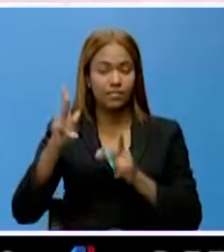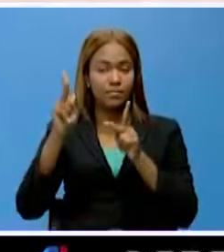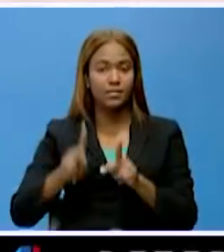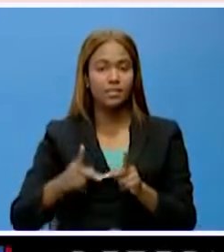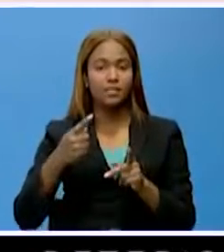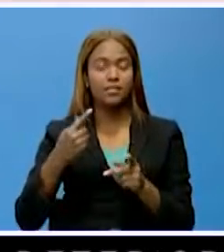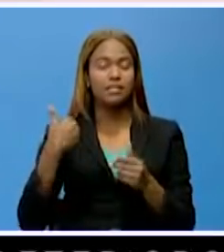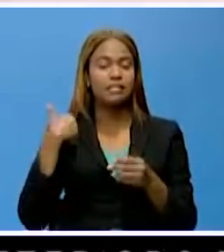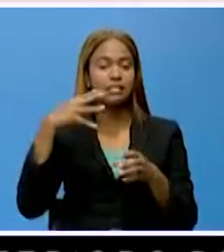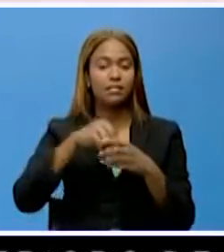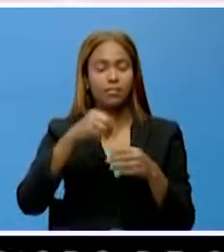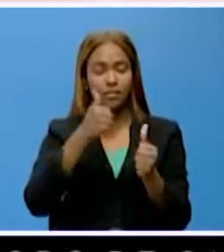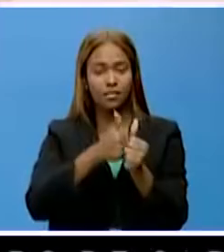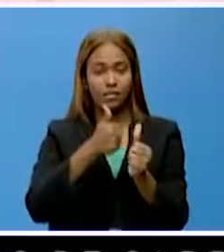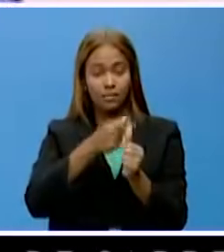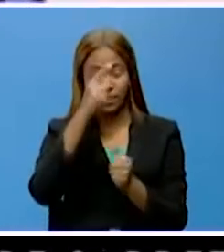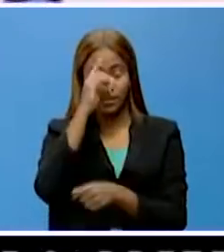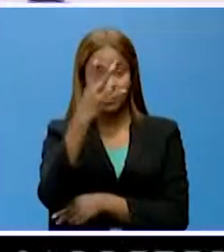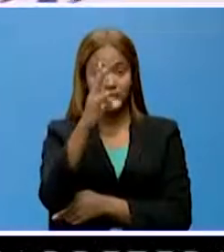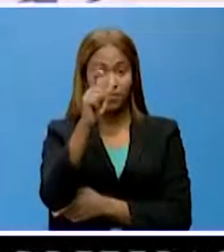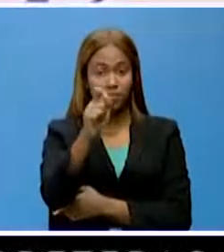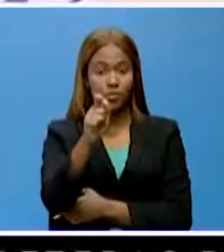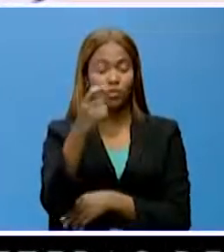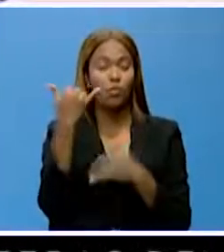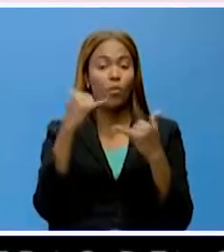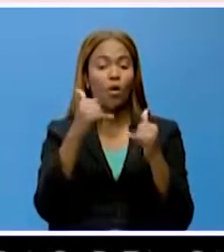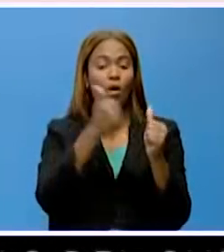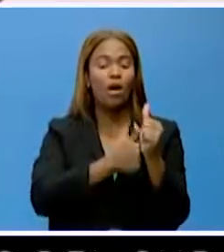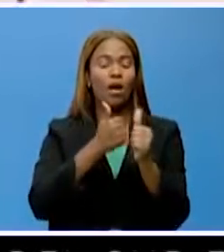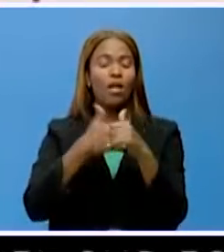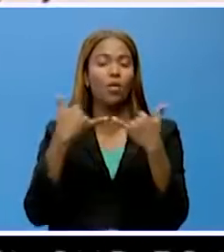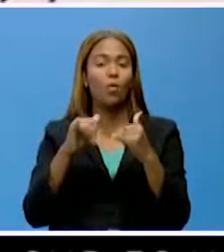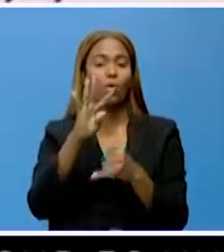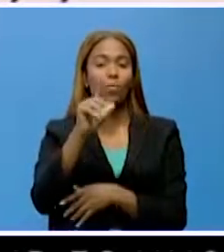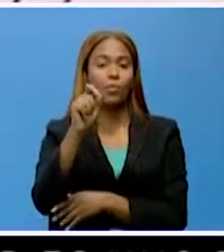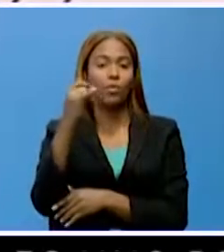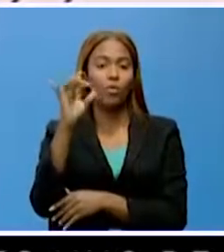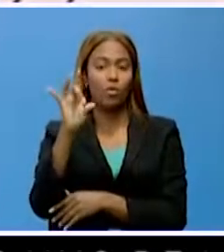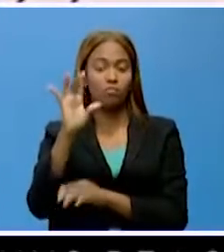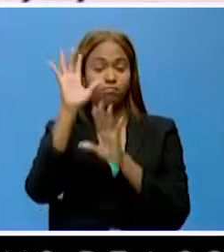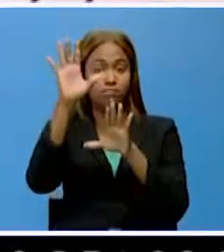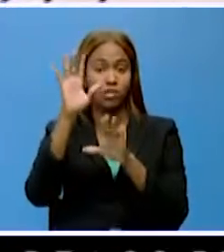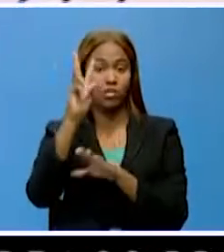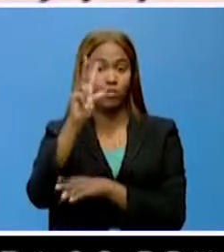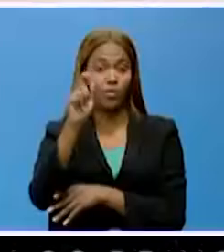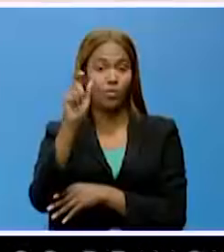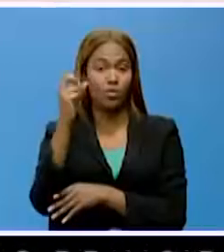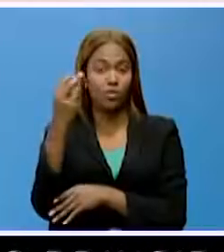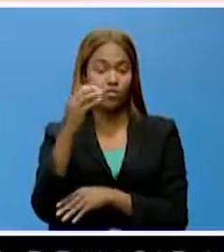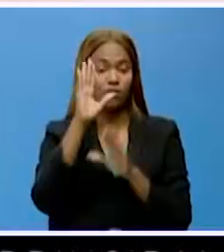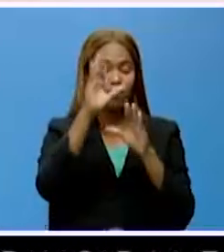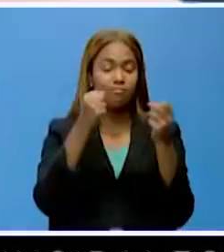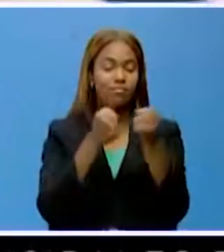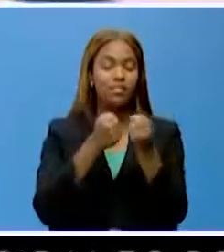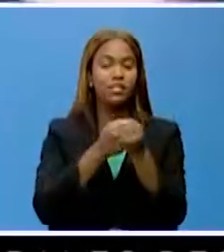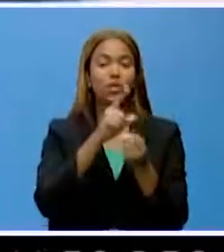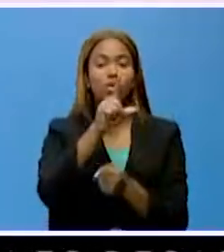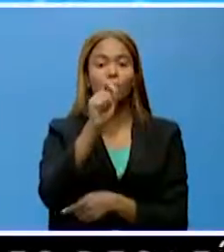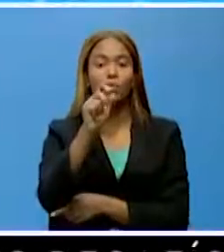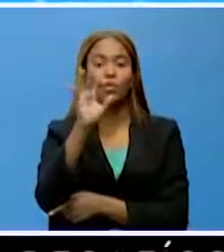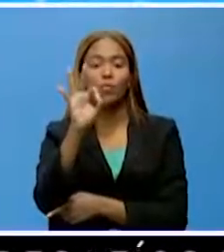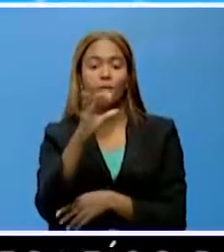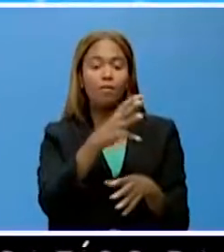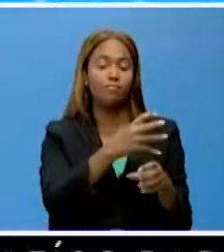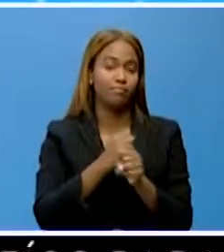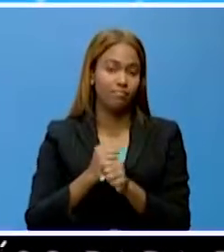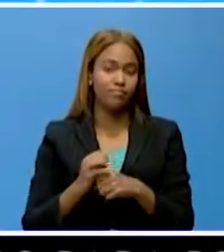senior promedió en esta campaña 17 puntos por juego, 4.8 rebotes, 2.2 asistencia y 1.9 robos.